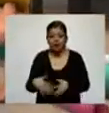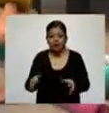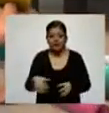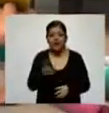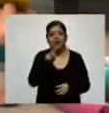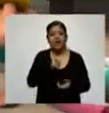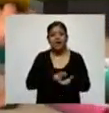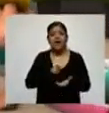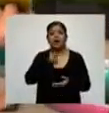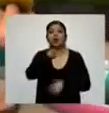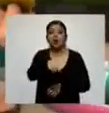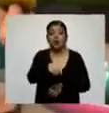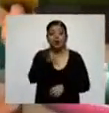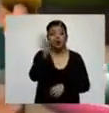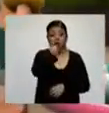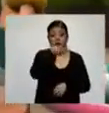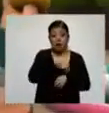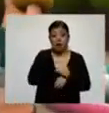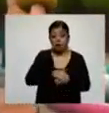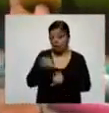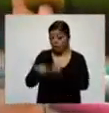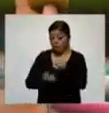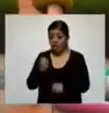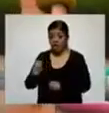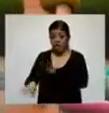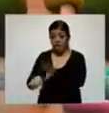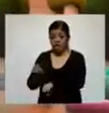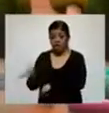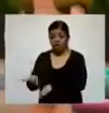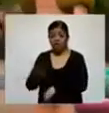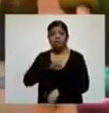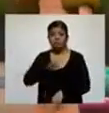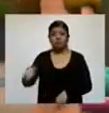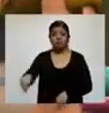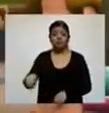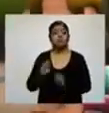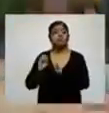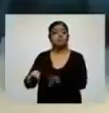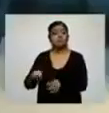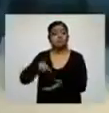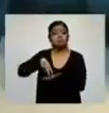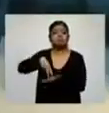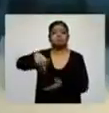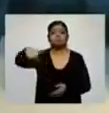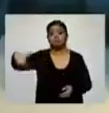agua. Si tus amiguitos saltan para jugar con ellos, pueden tener un accidente.